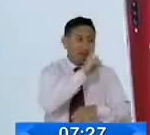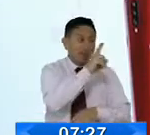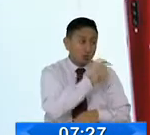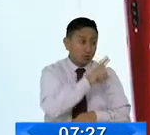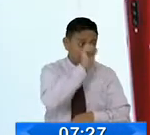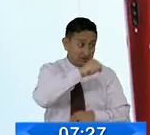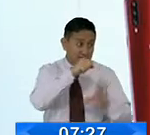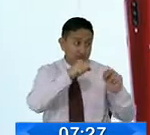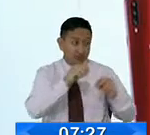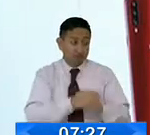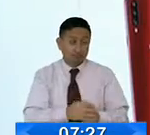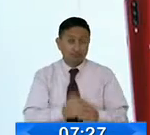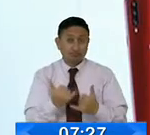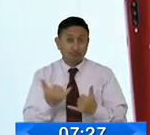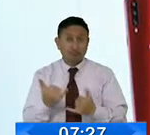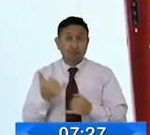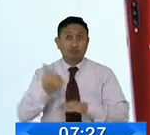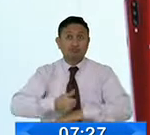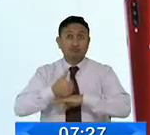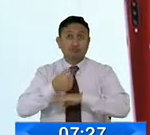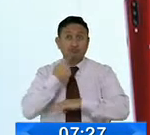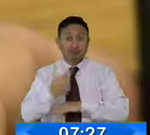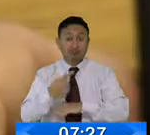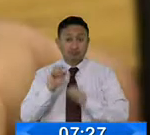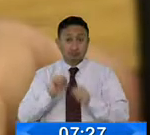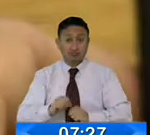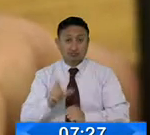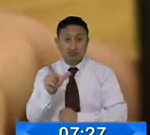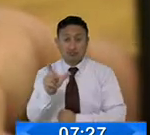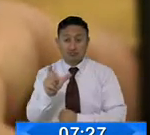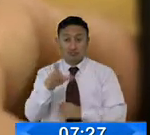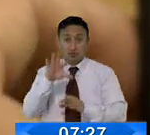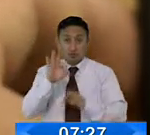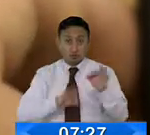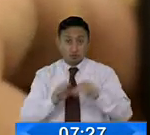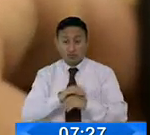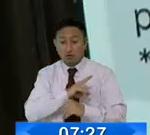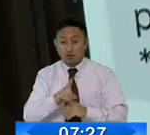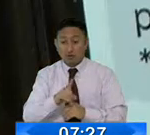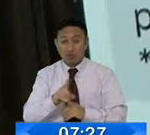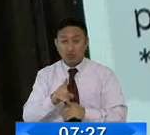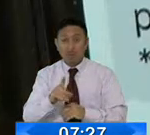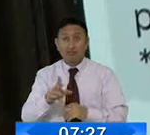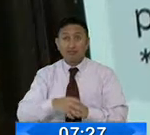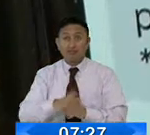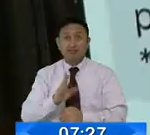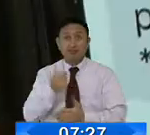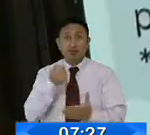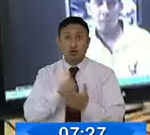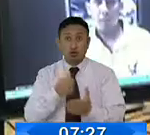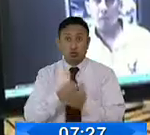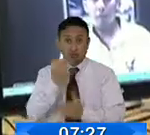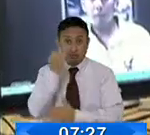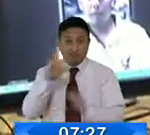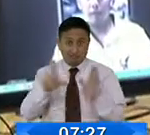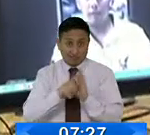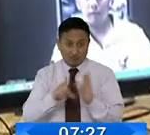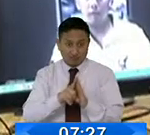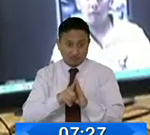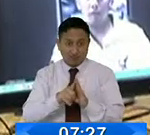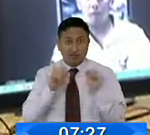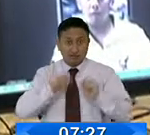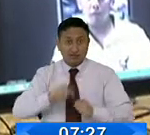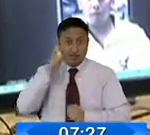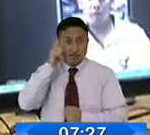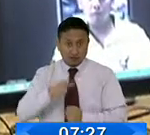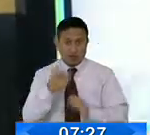de la queja ante las entidades para anular la tarjeta e incluso el consumo fraudulento, precisa, deben denunciar en la